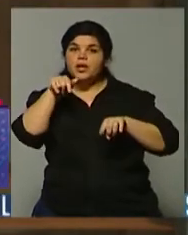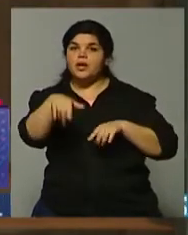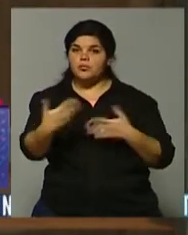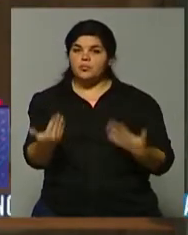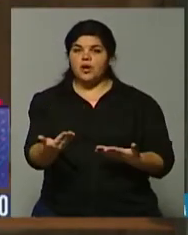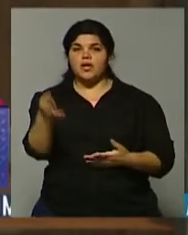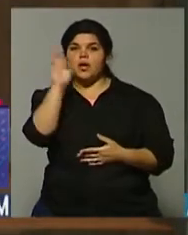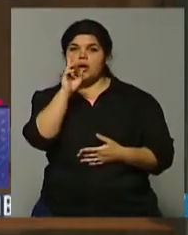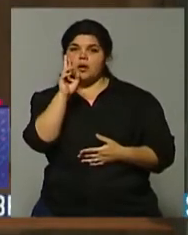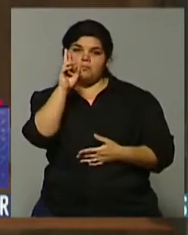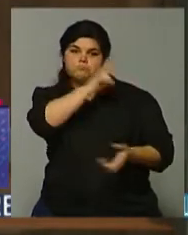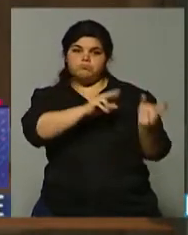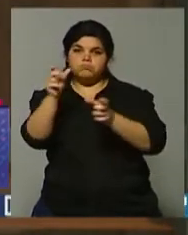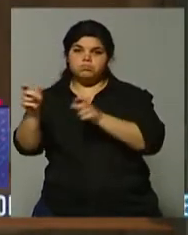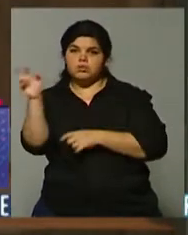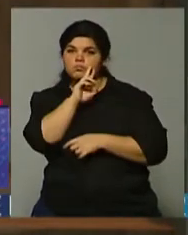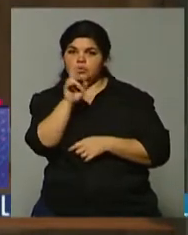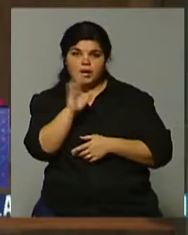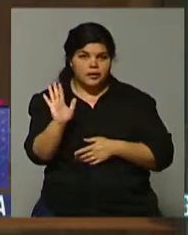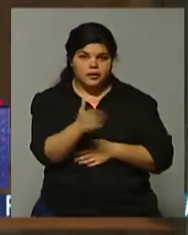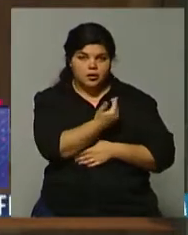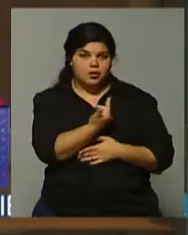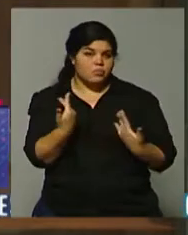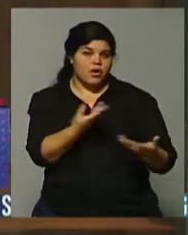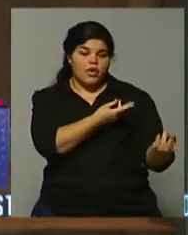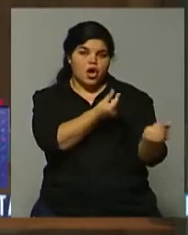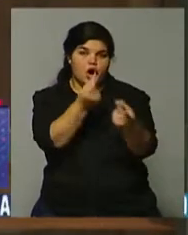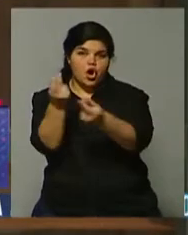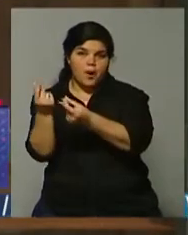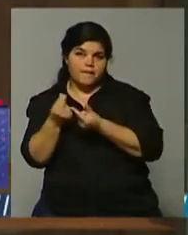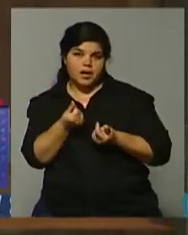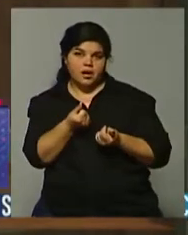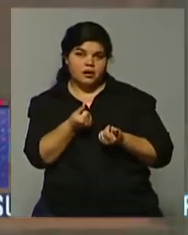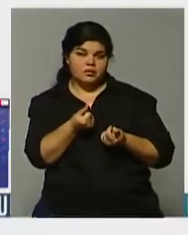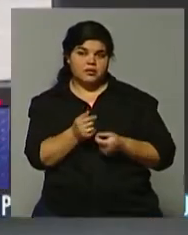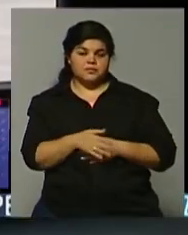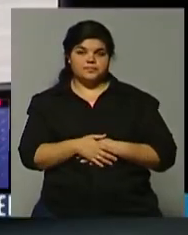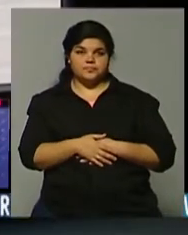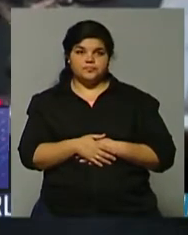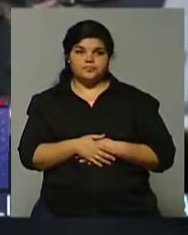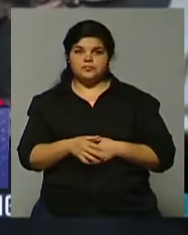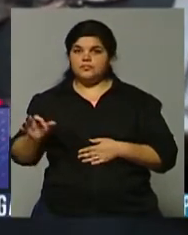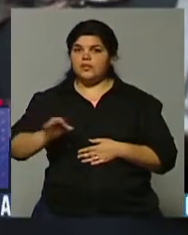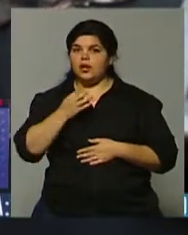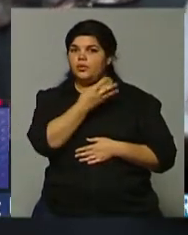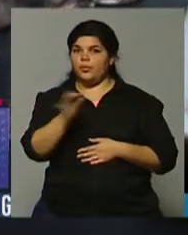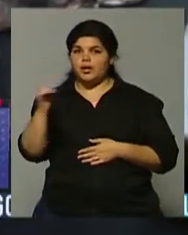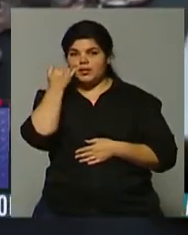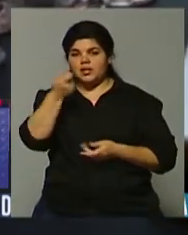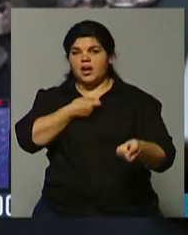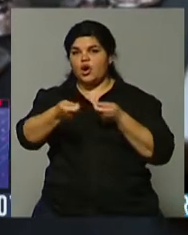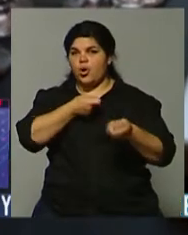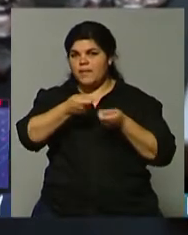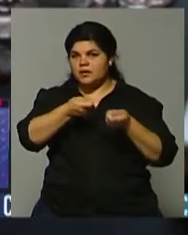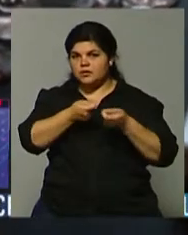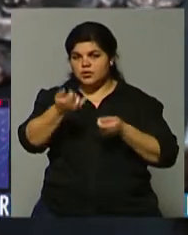las clientas de comprar directamente lo que quieran para consumir. 40 años de que están en el comercio y